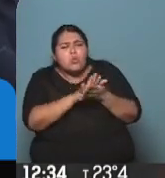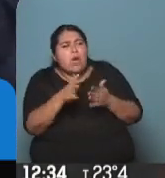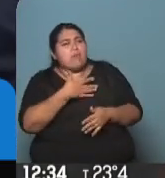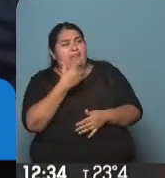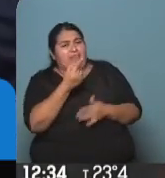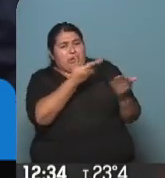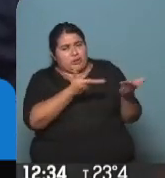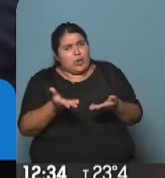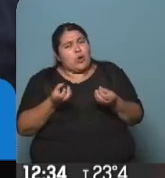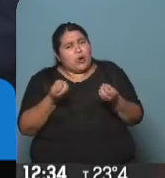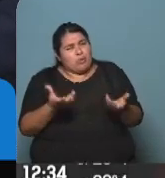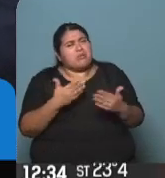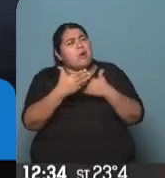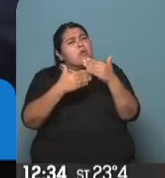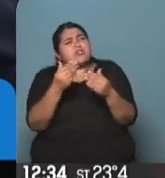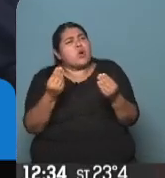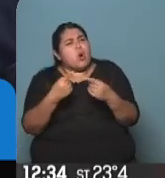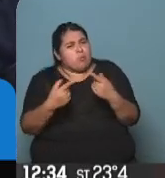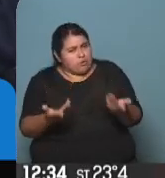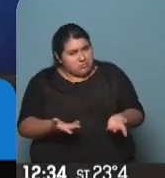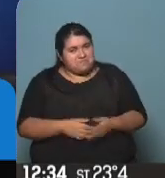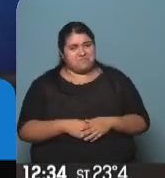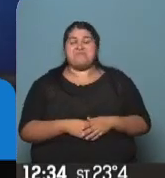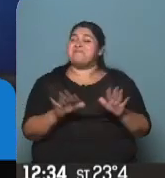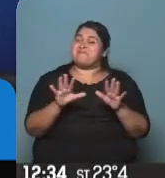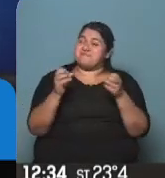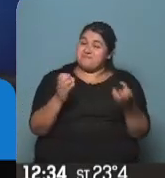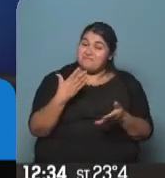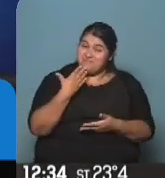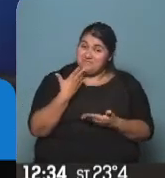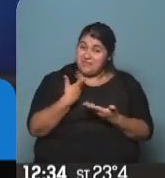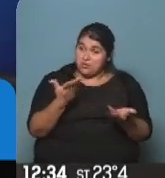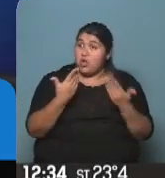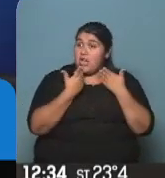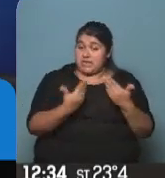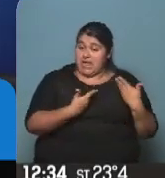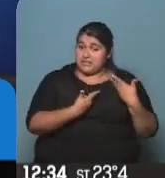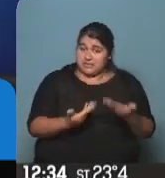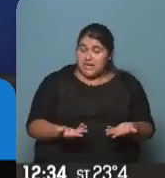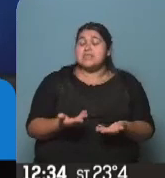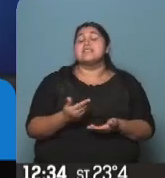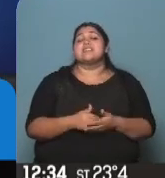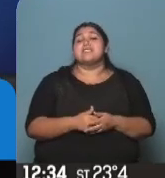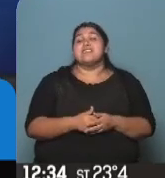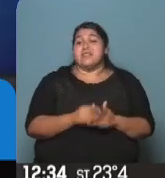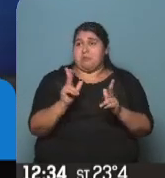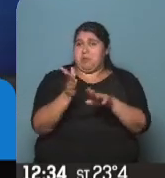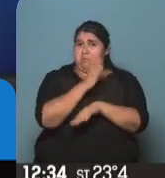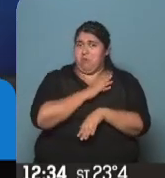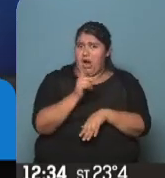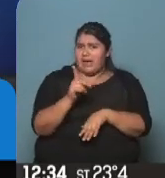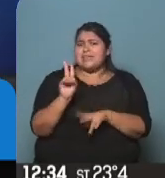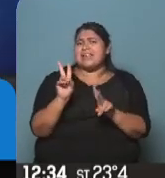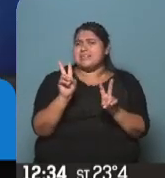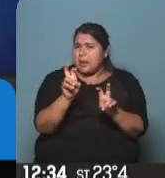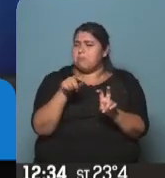progresos de la nueva ley de salud mental? Bien, bueno, buenas tardes. El agradecimiento porque, como bien decías al principio, es un tema